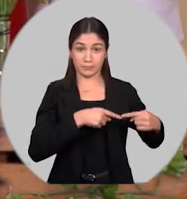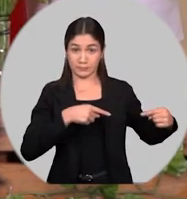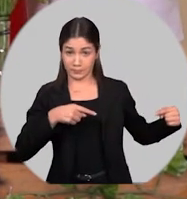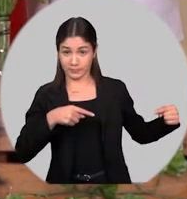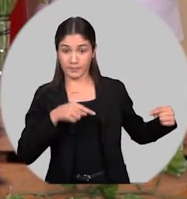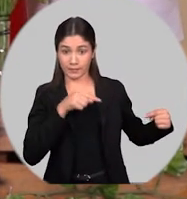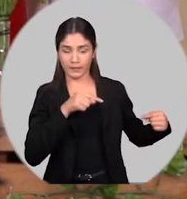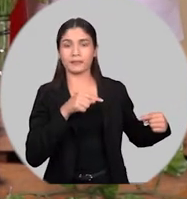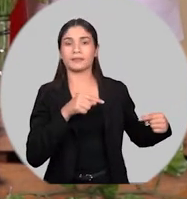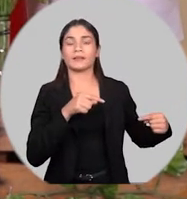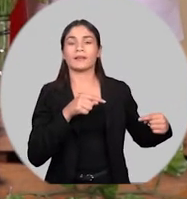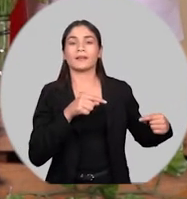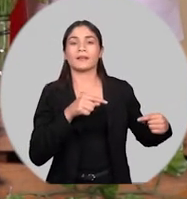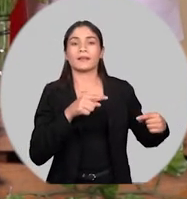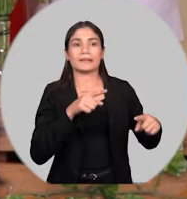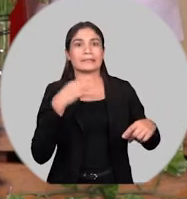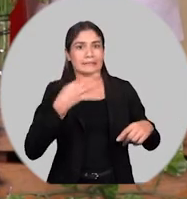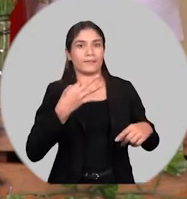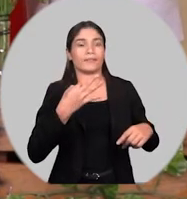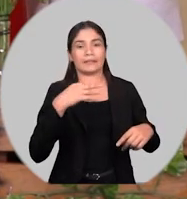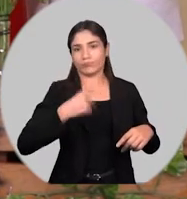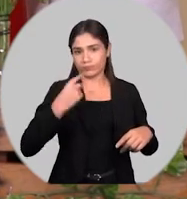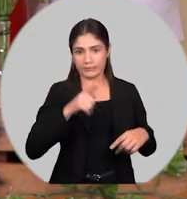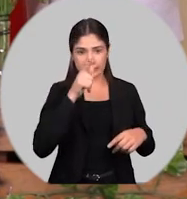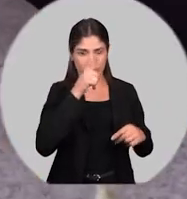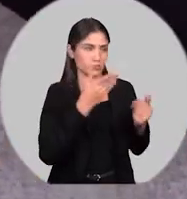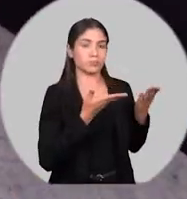un efecto efervescente en nuestra masa.